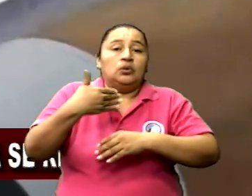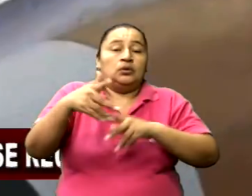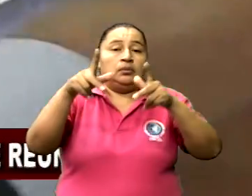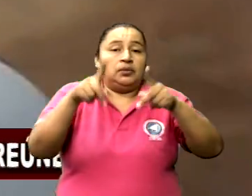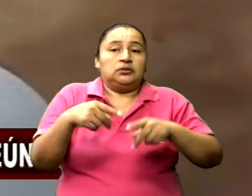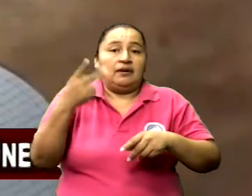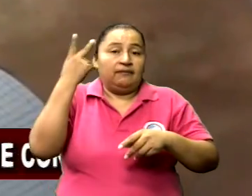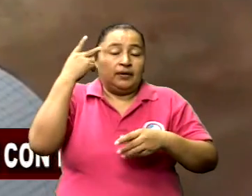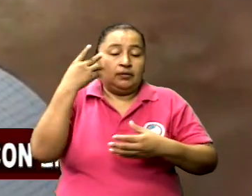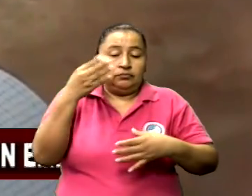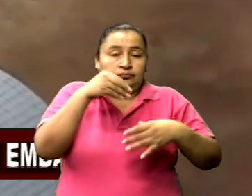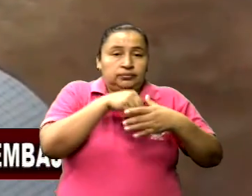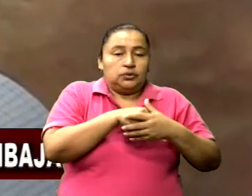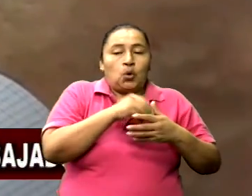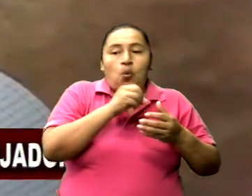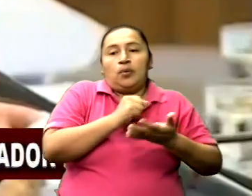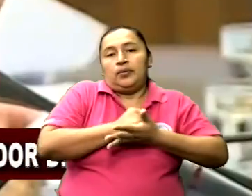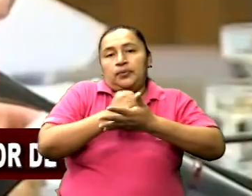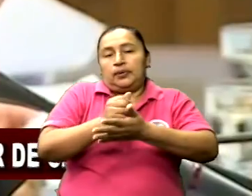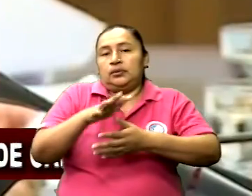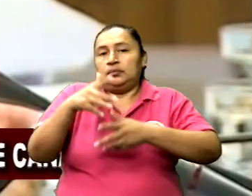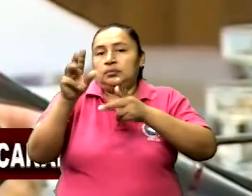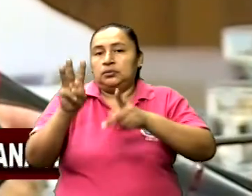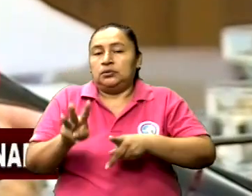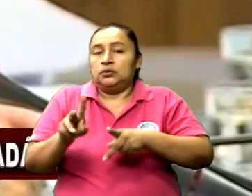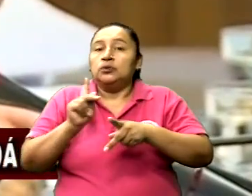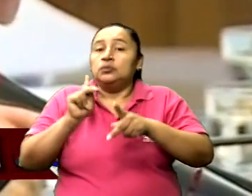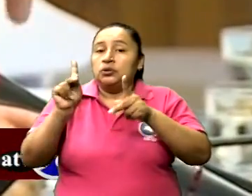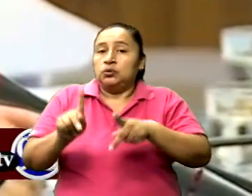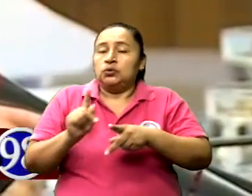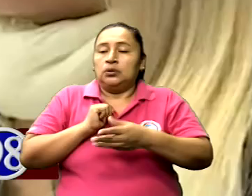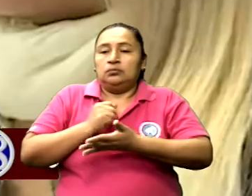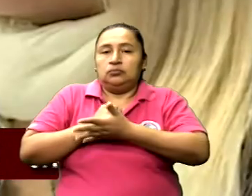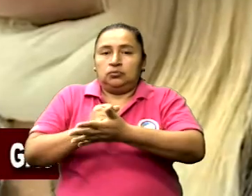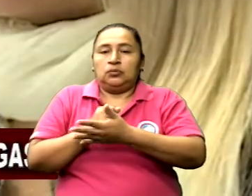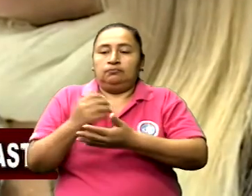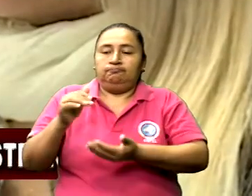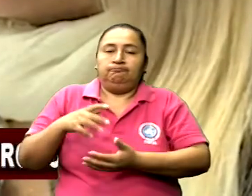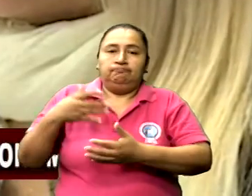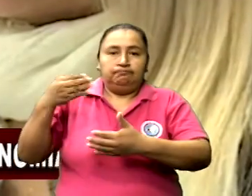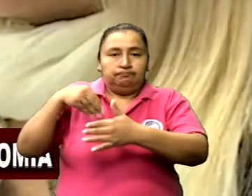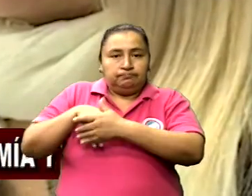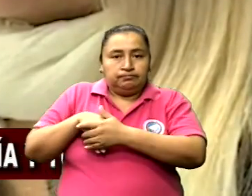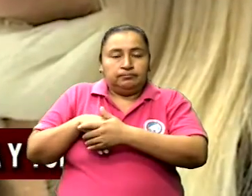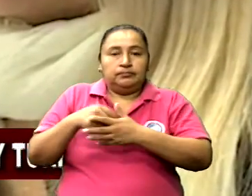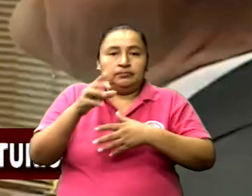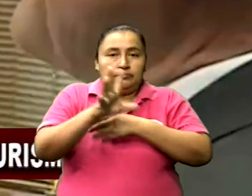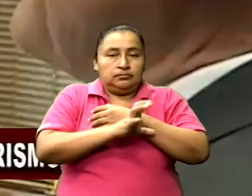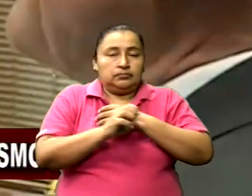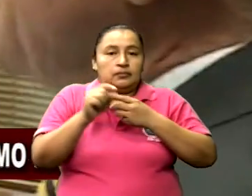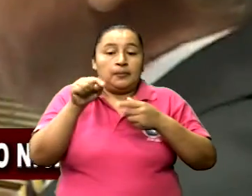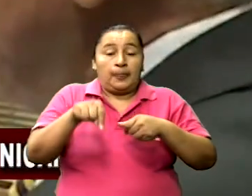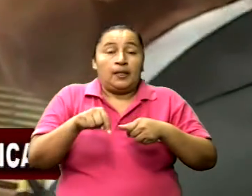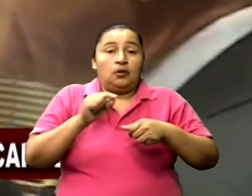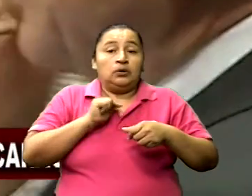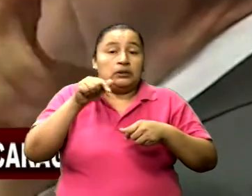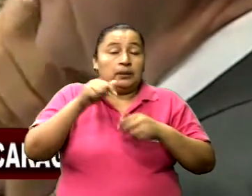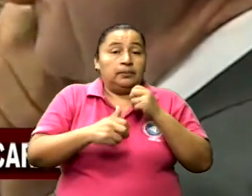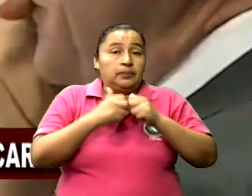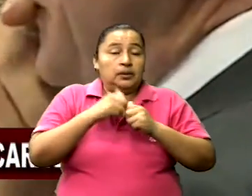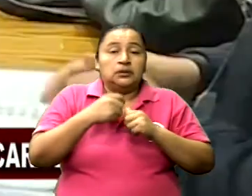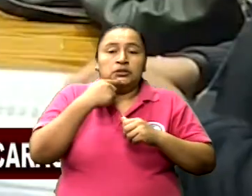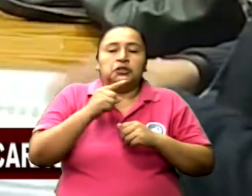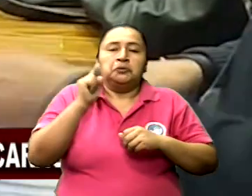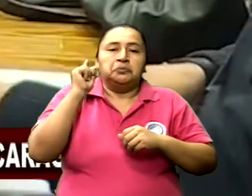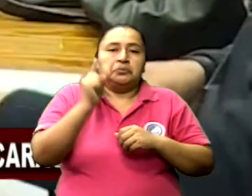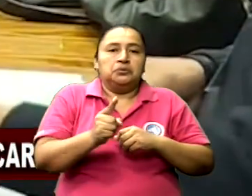lucre o ayude a un tercero a lucrarse de dichos recursos. Actualmente, el delito en mención es